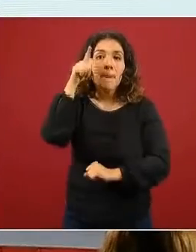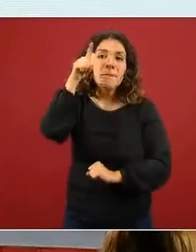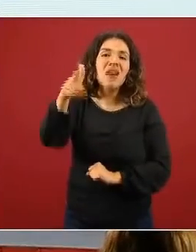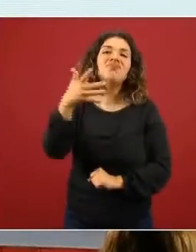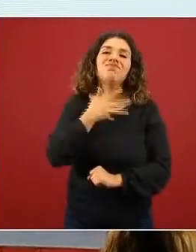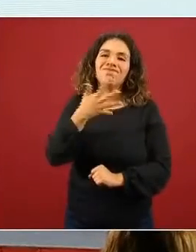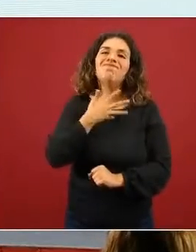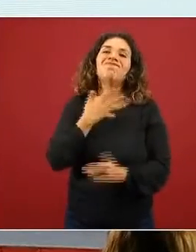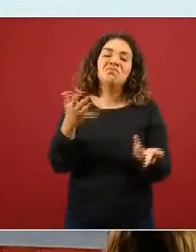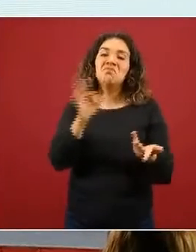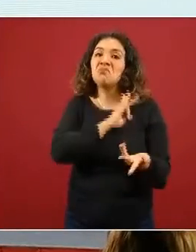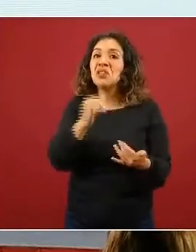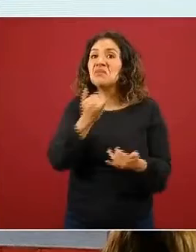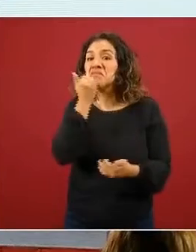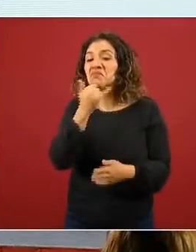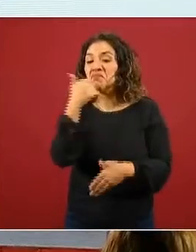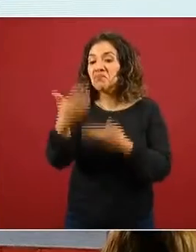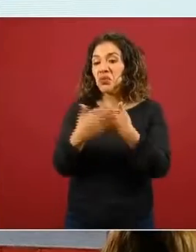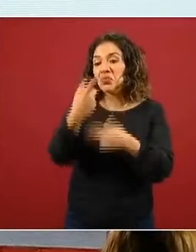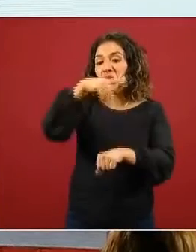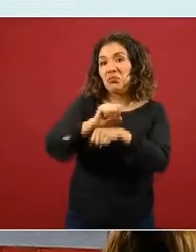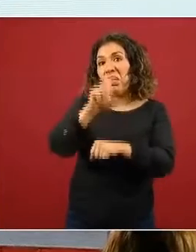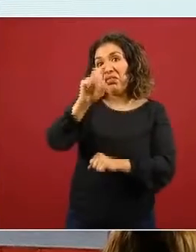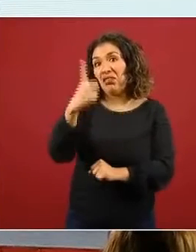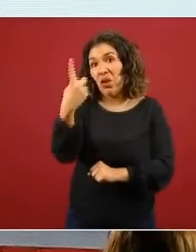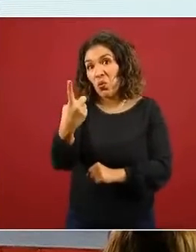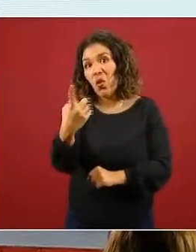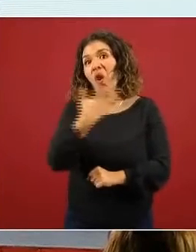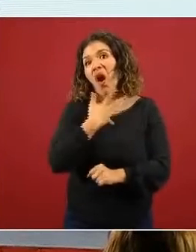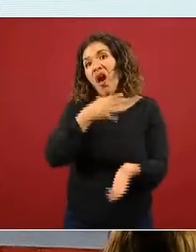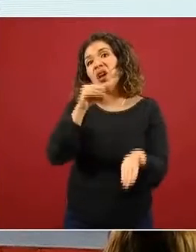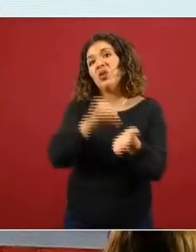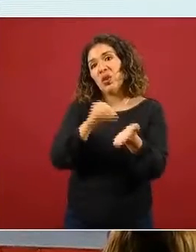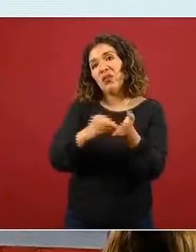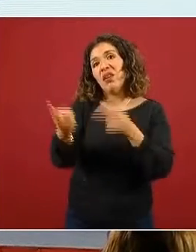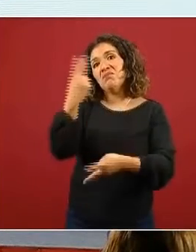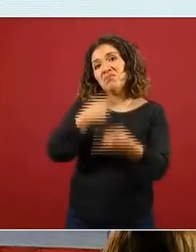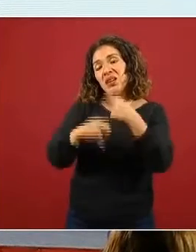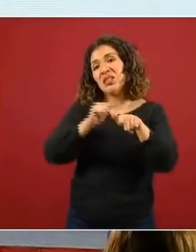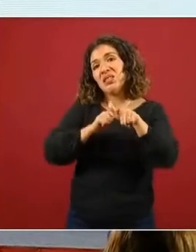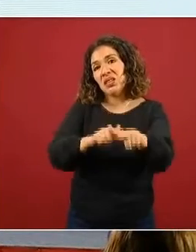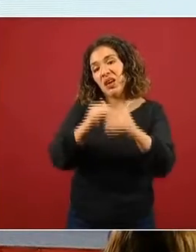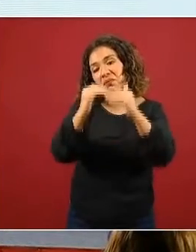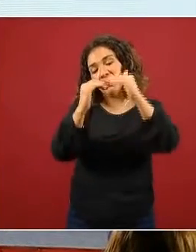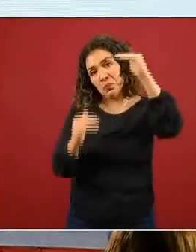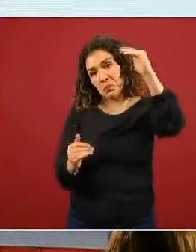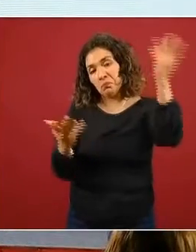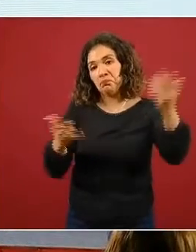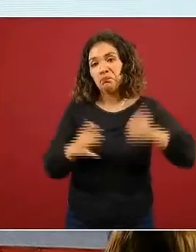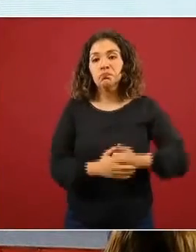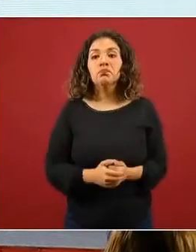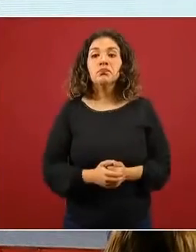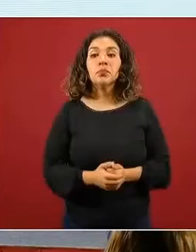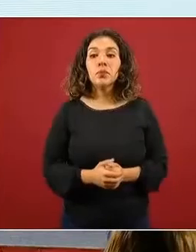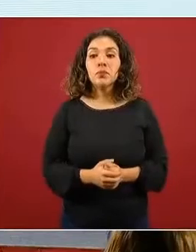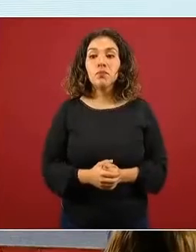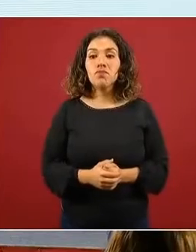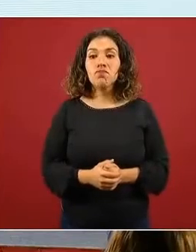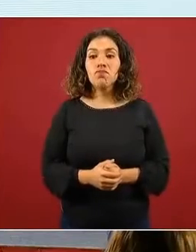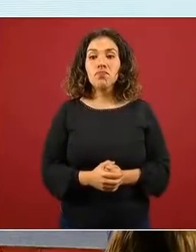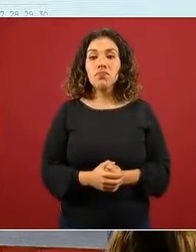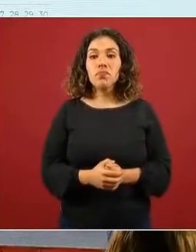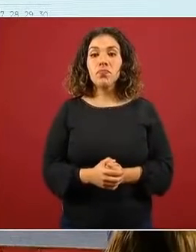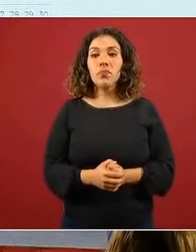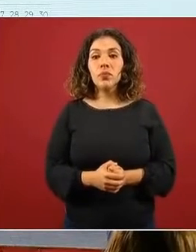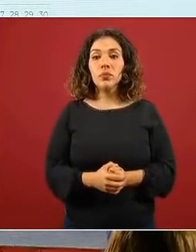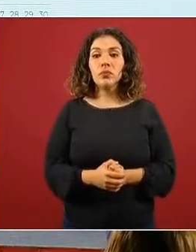que muy probablemente para la semana 31 esta tendencia todavía esté continua hacia abajo. Veamos la siguiente